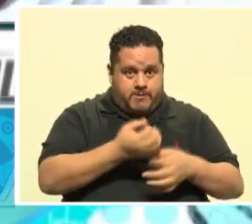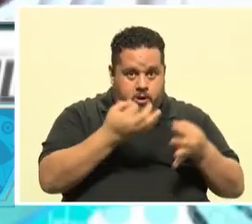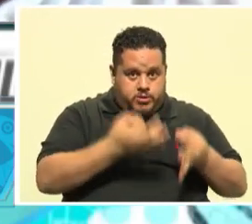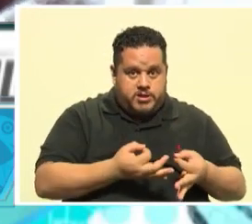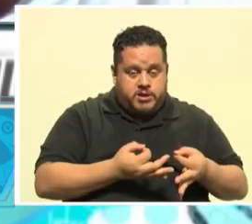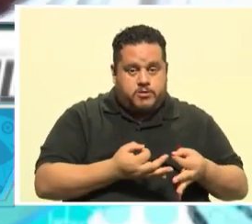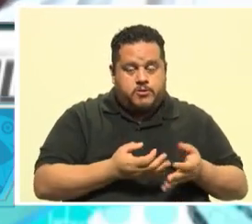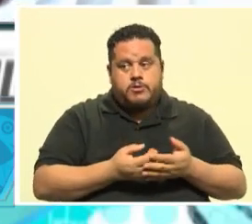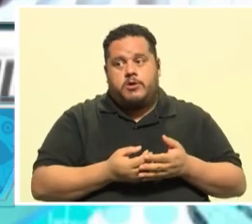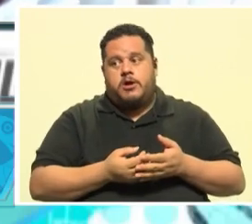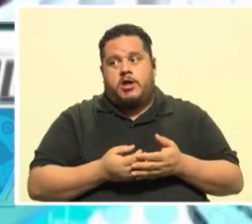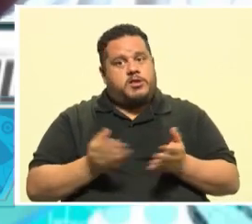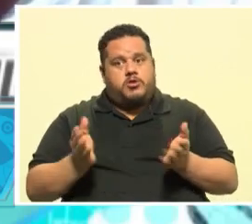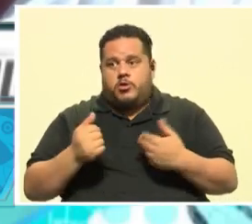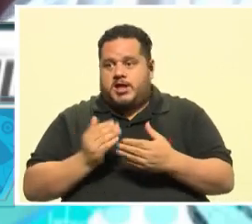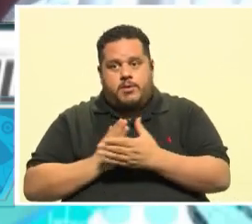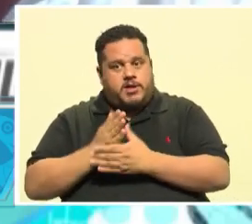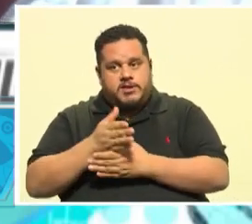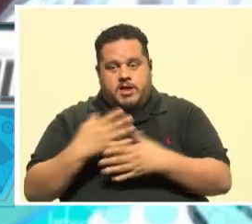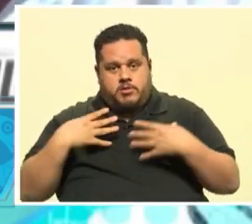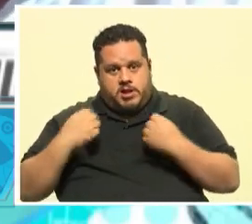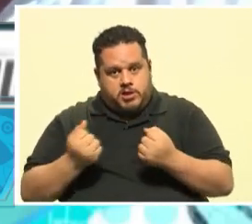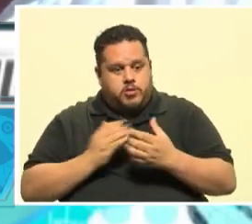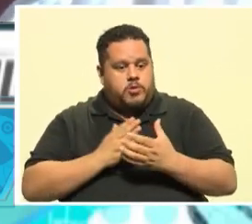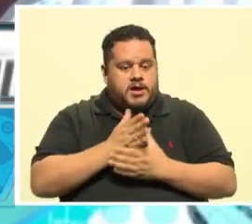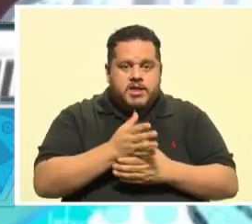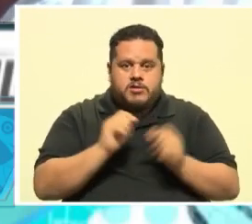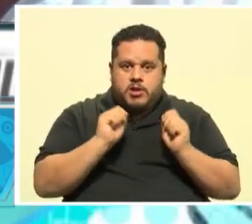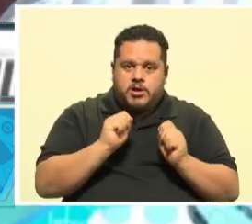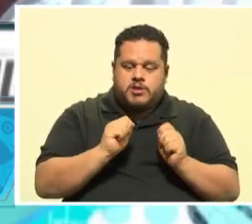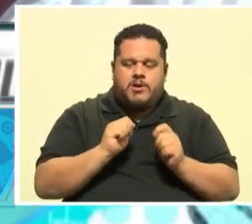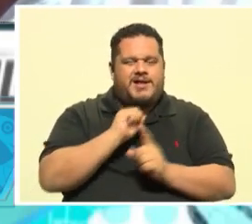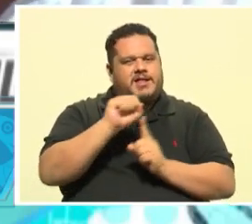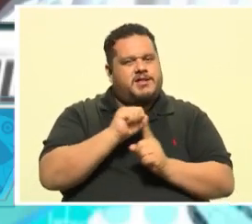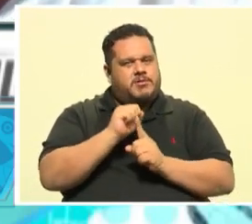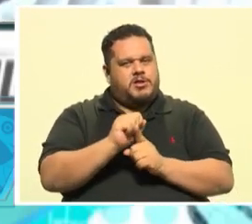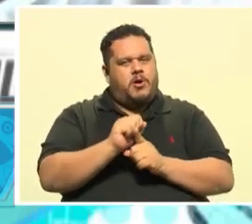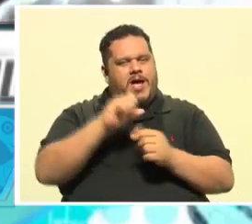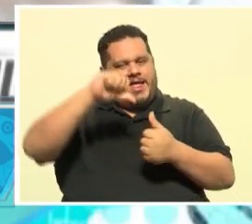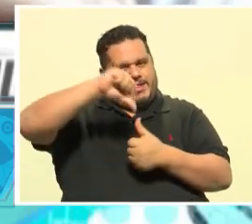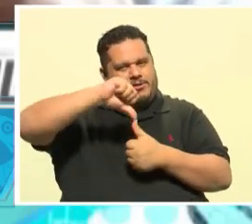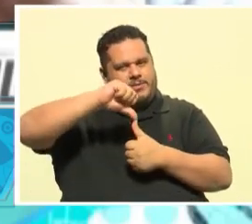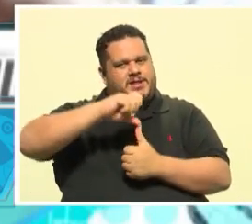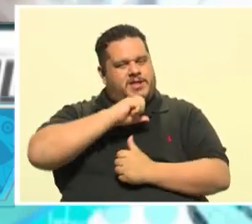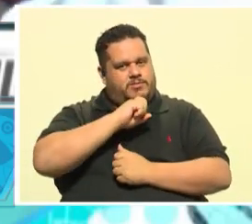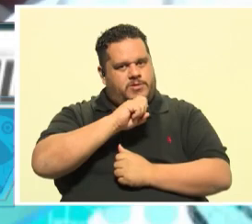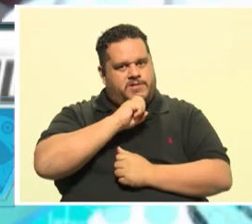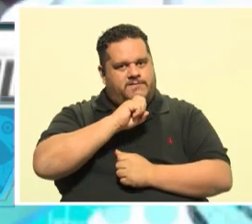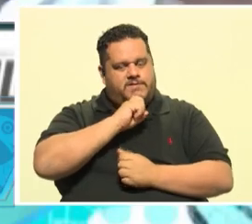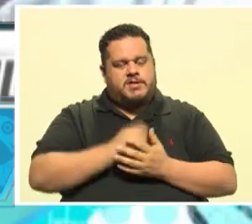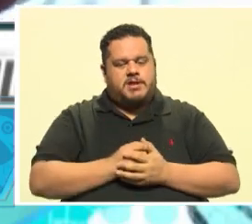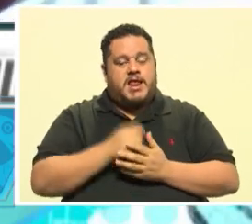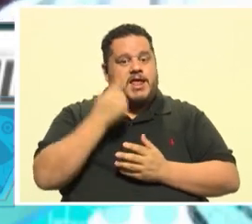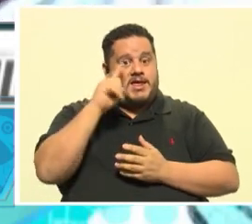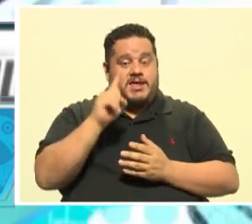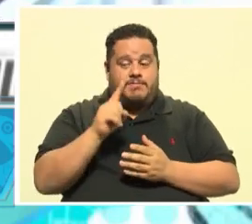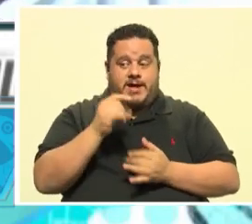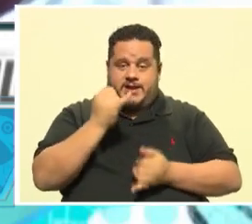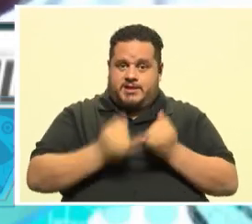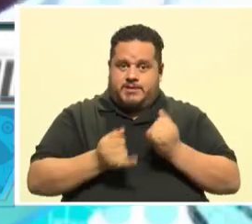desarrollo, la inclusión, la participación, las oportunidades. Doctor Sandoval, sí, es un